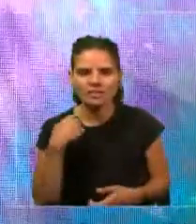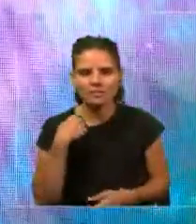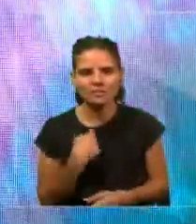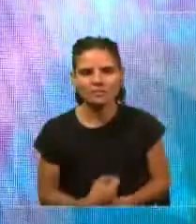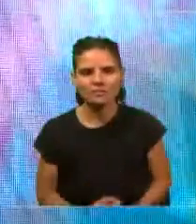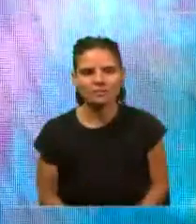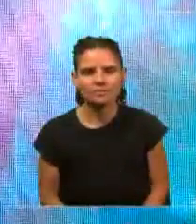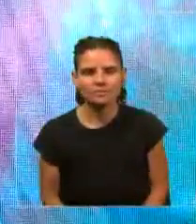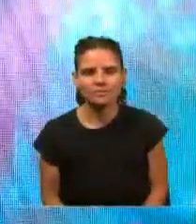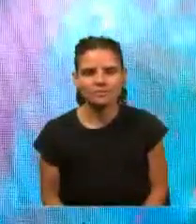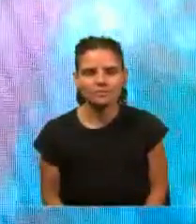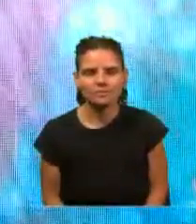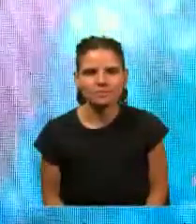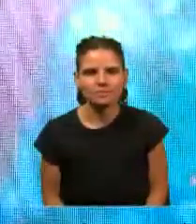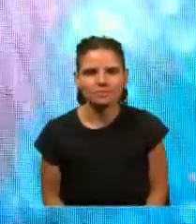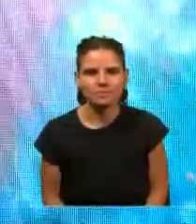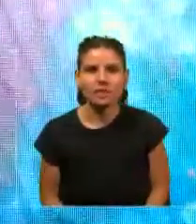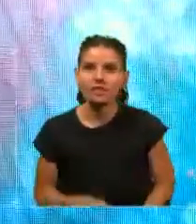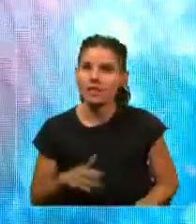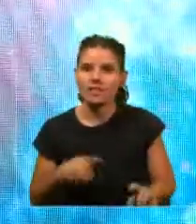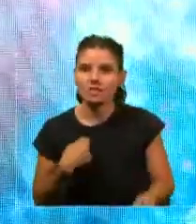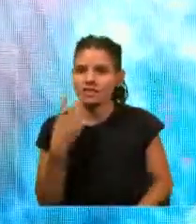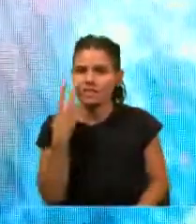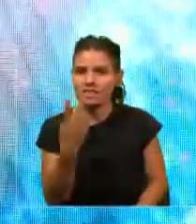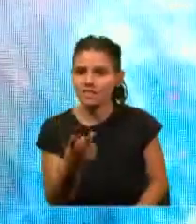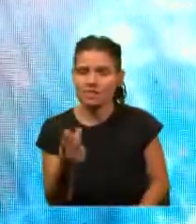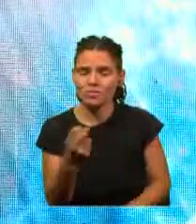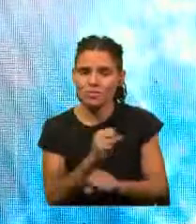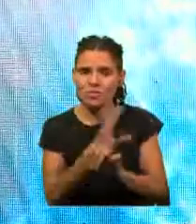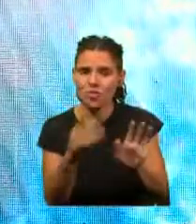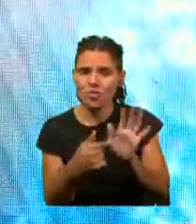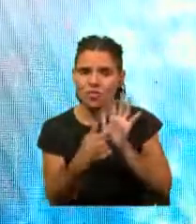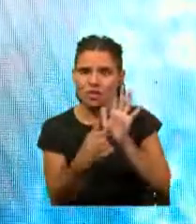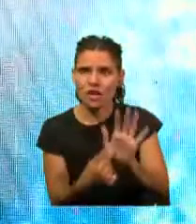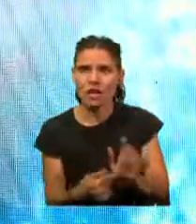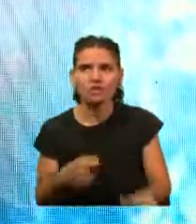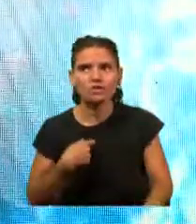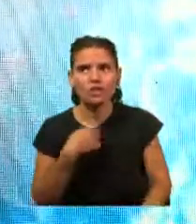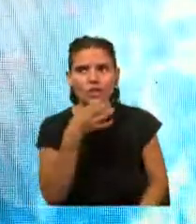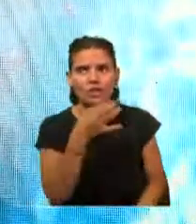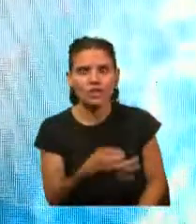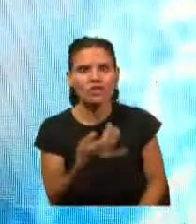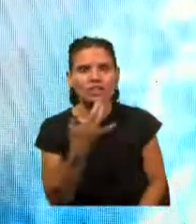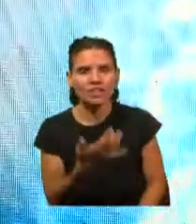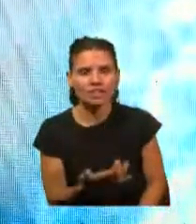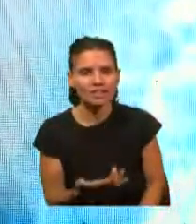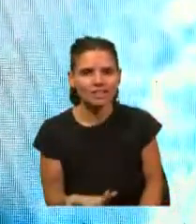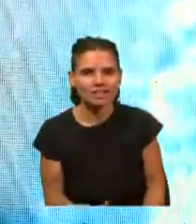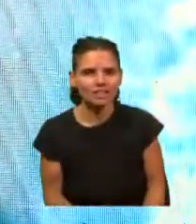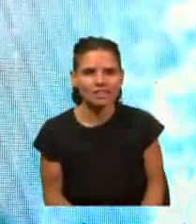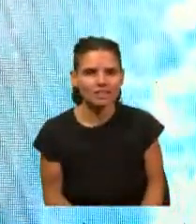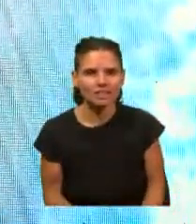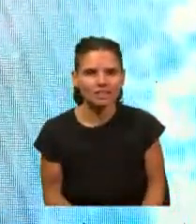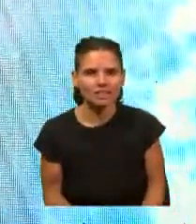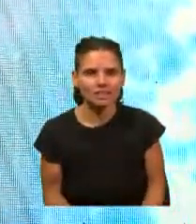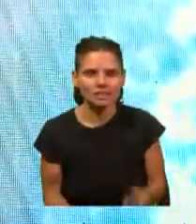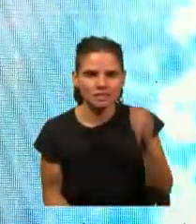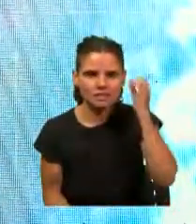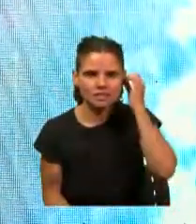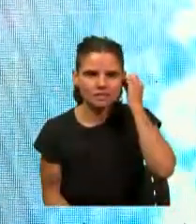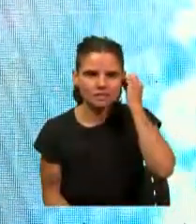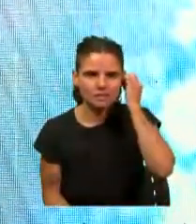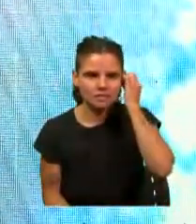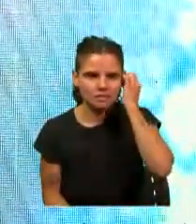y quizás no se ve, damas y caballeros, suficientemente, lo que llamo el giro inyuntivo de